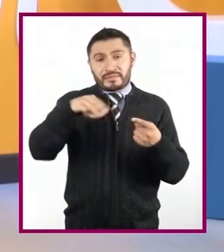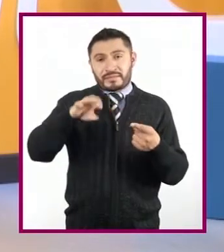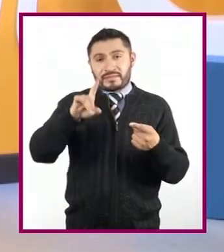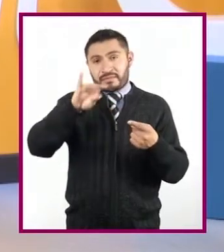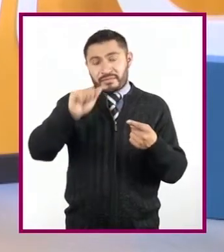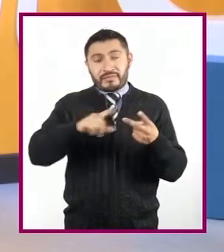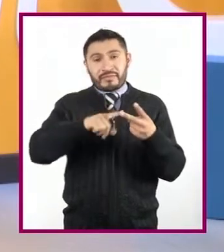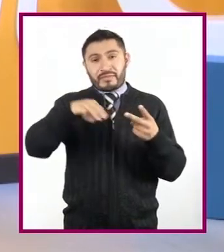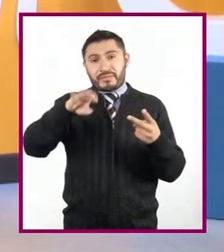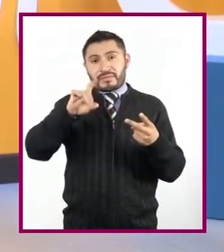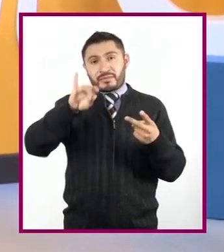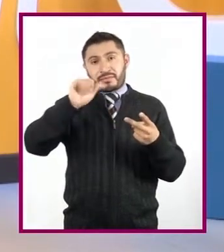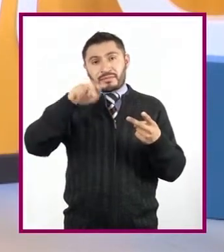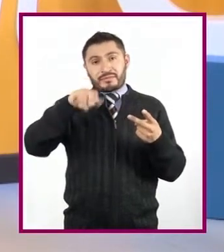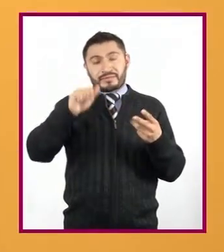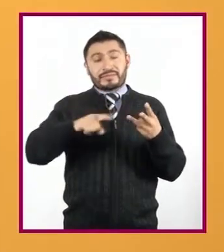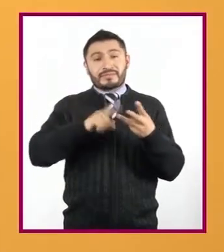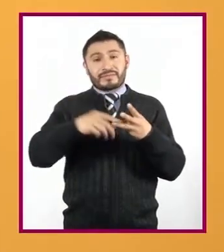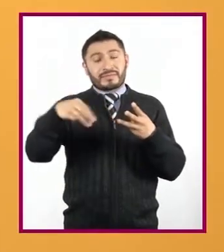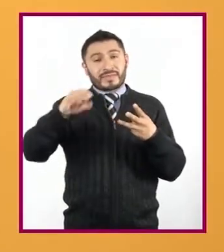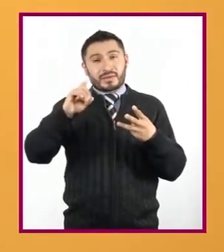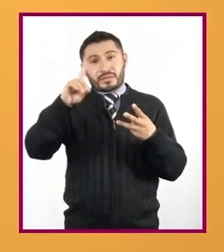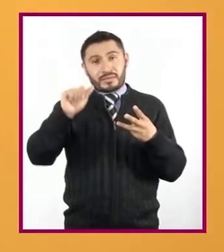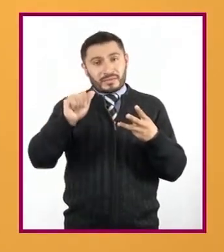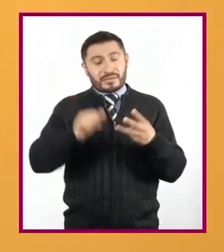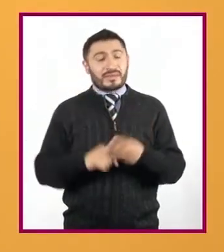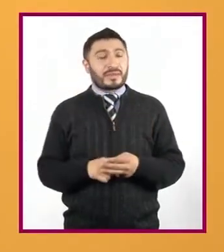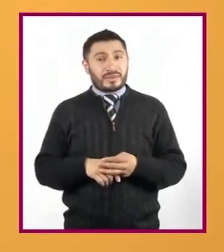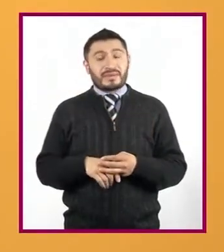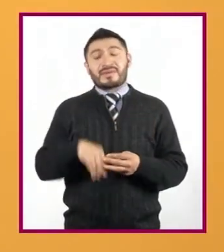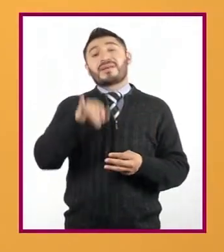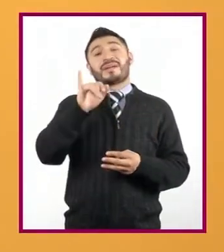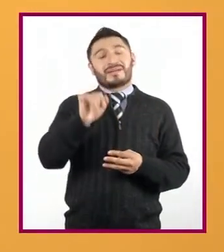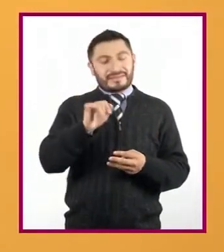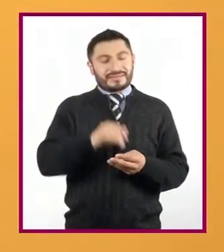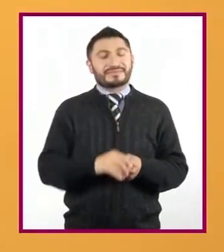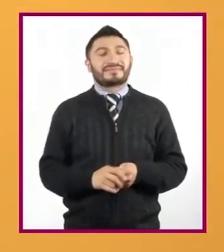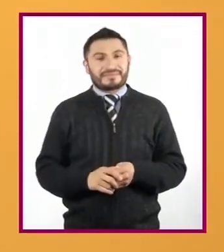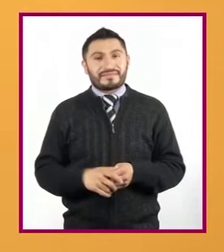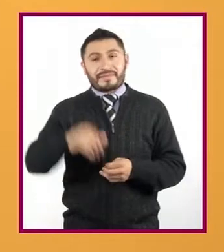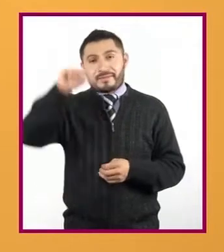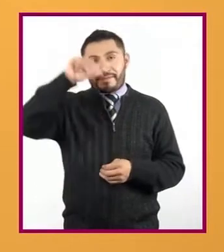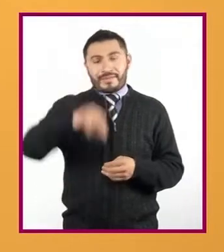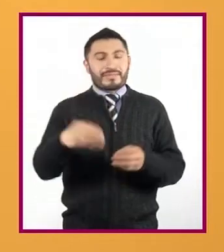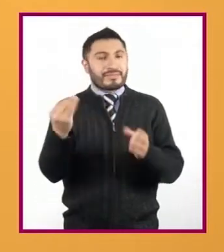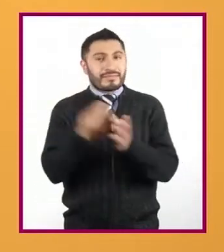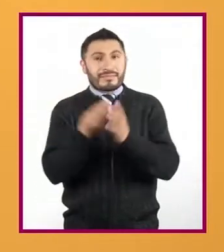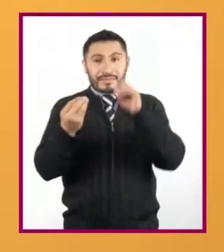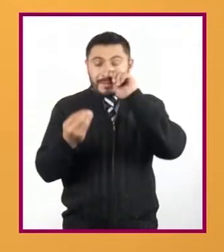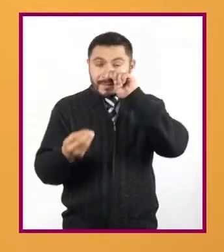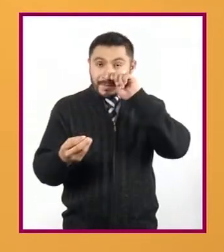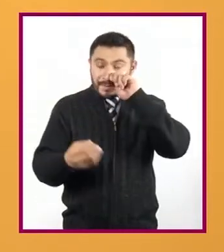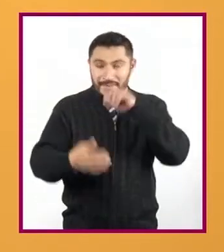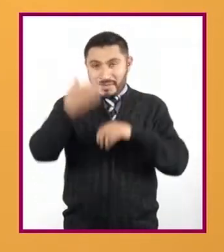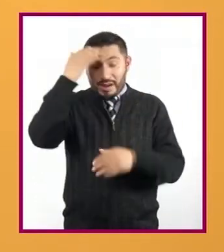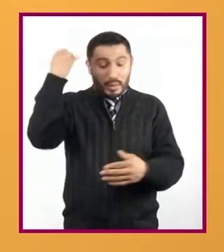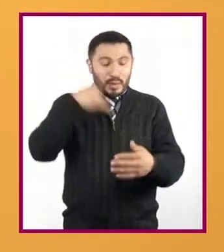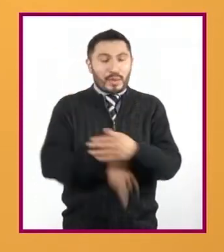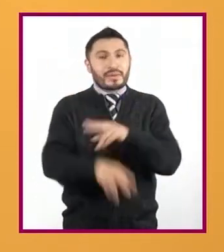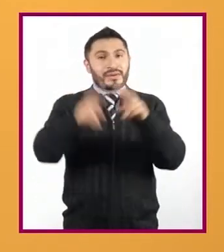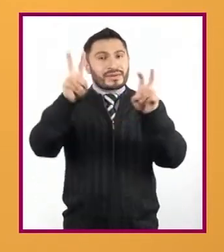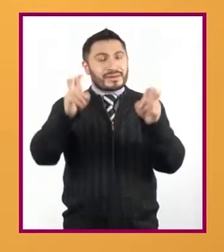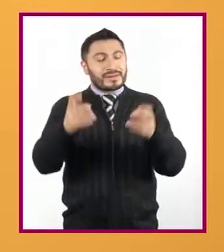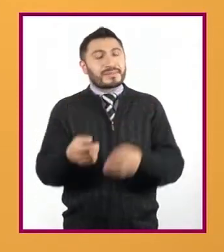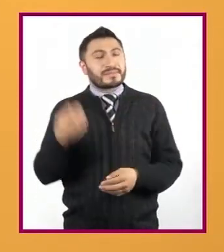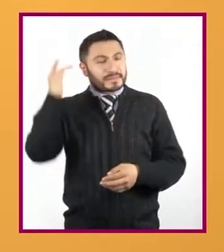la mediana y la moda. Así es, maestro Luis. En esta sesión vamos a profundizar con el